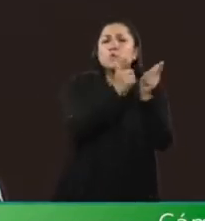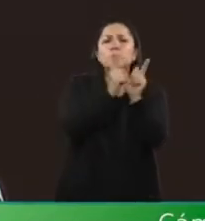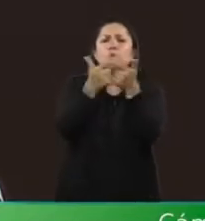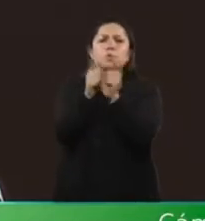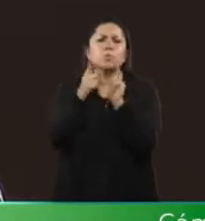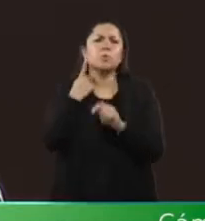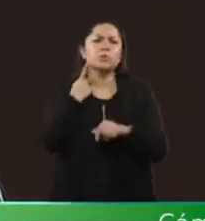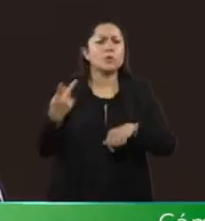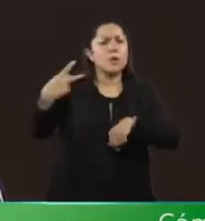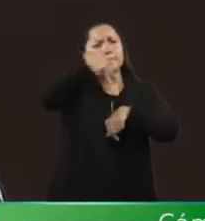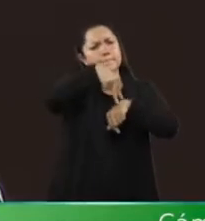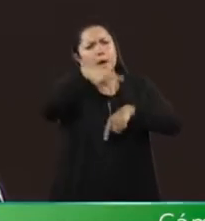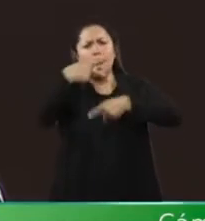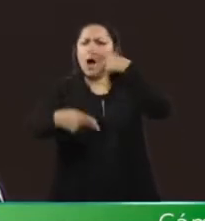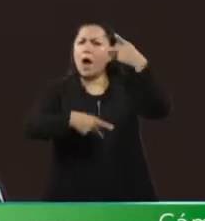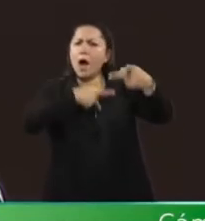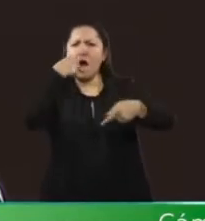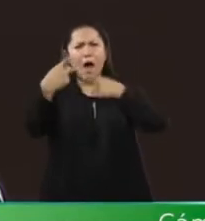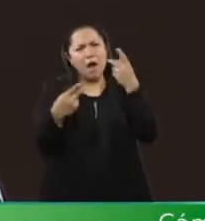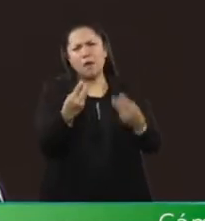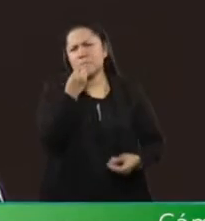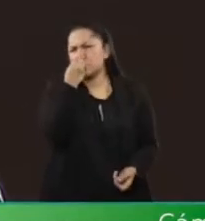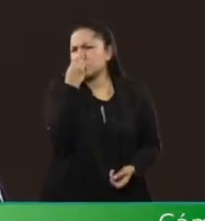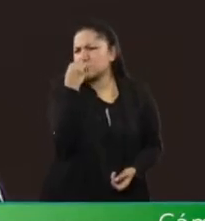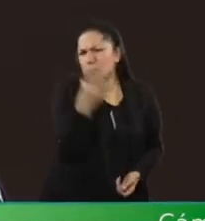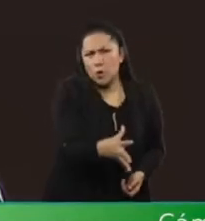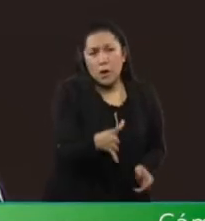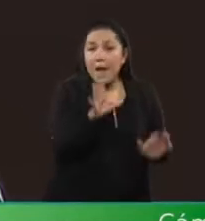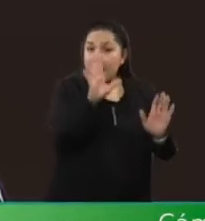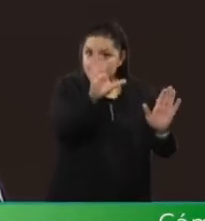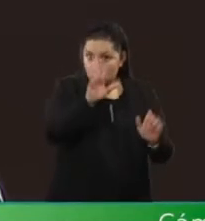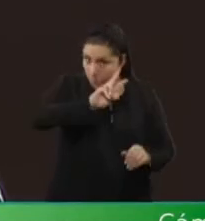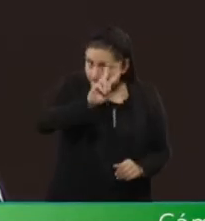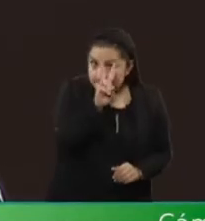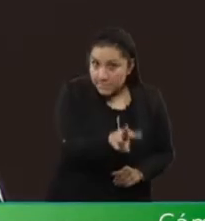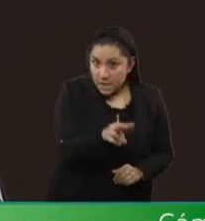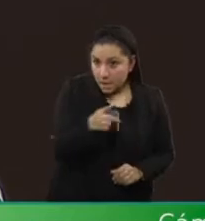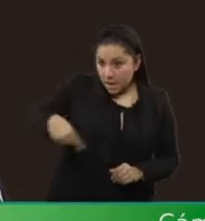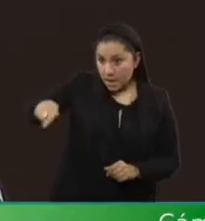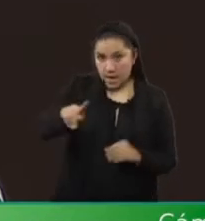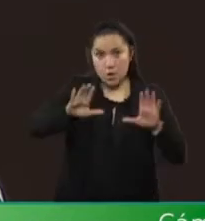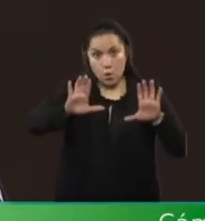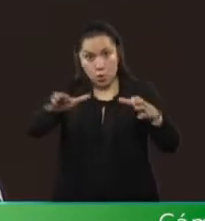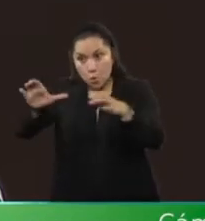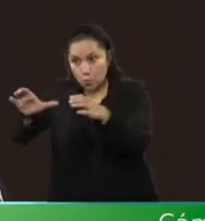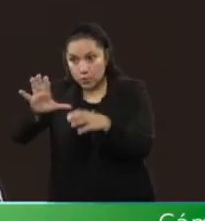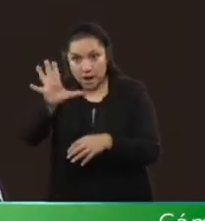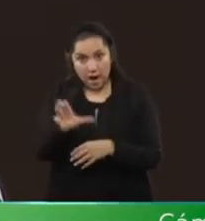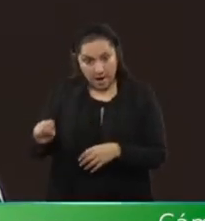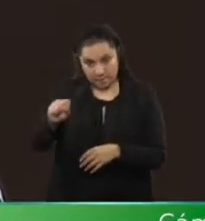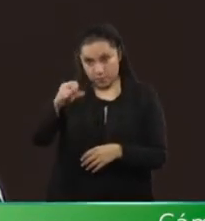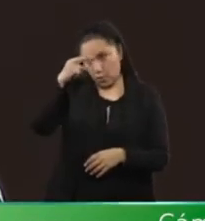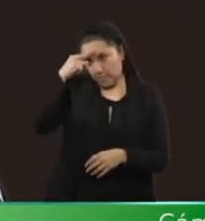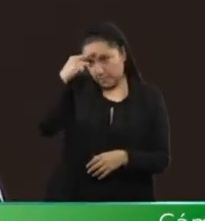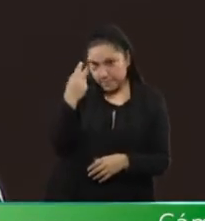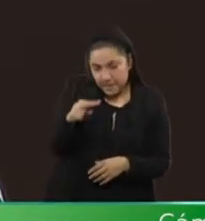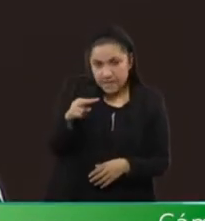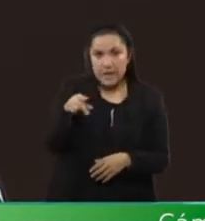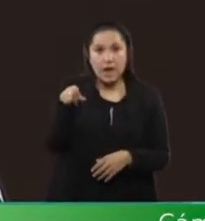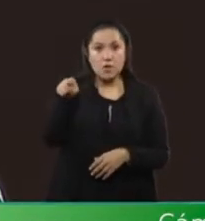es que si realmente queremos fortalecer a los pueblos y comunidades afrodescendientes, tenemos que en el